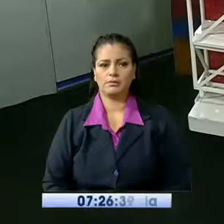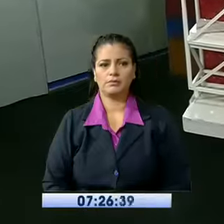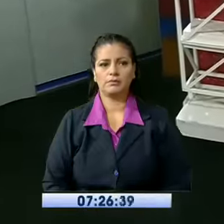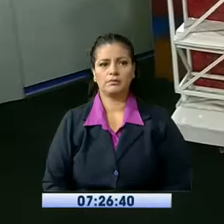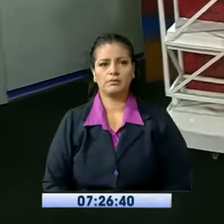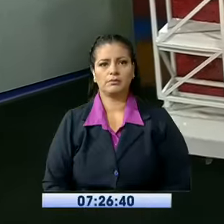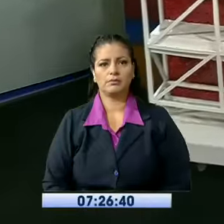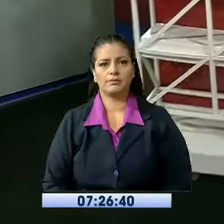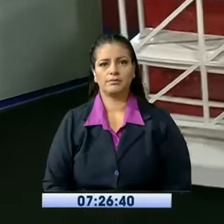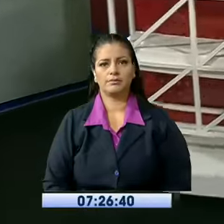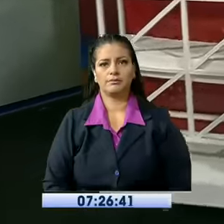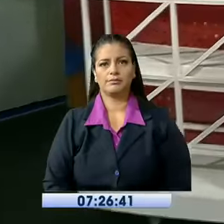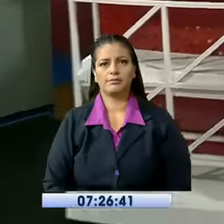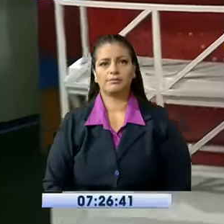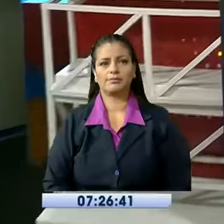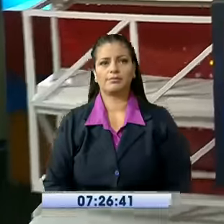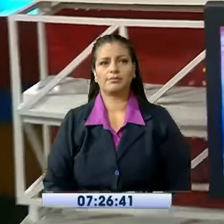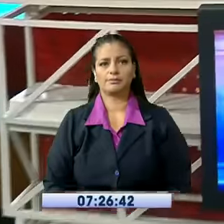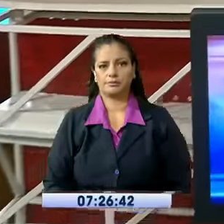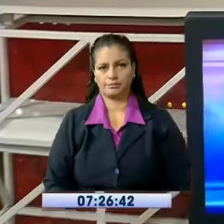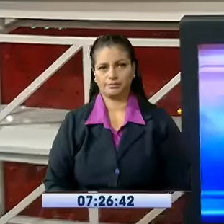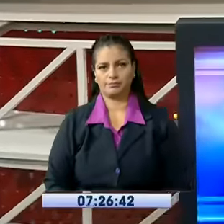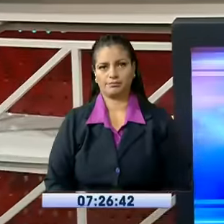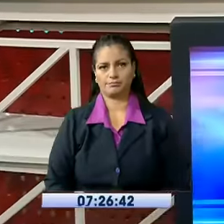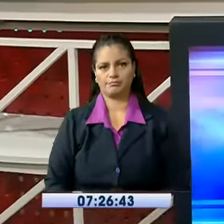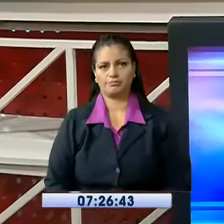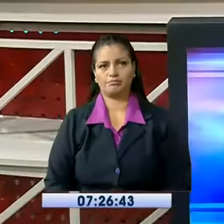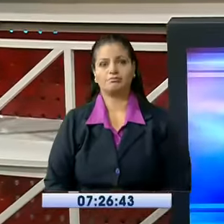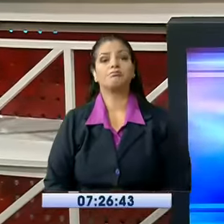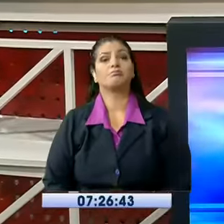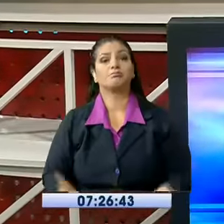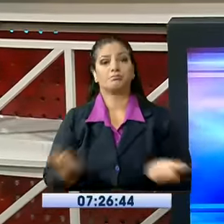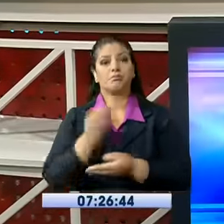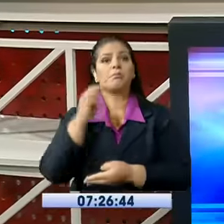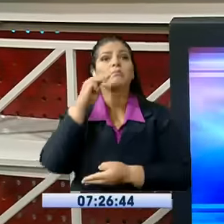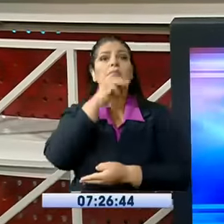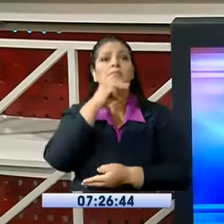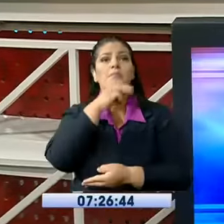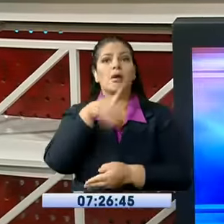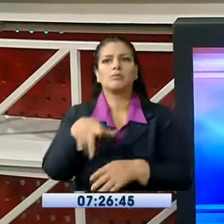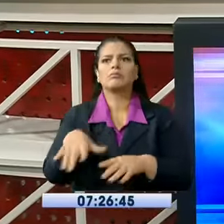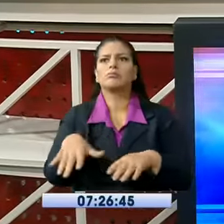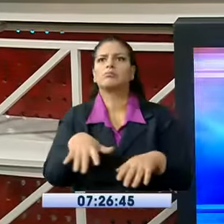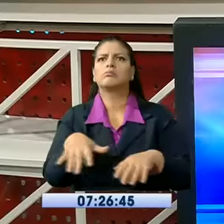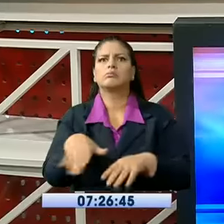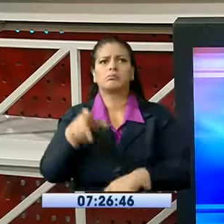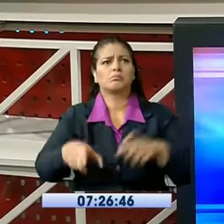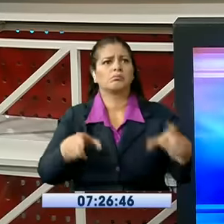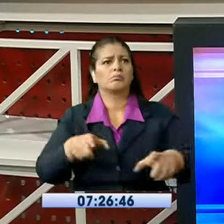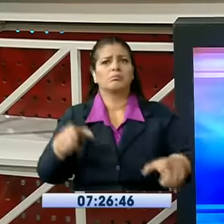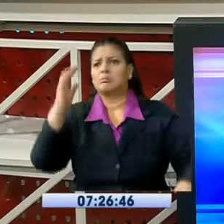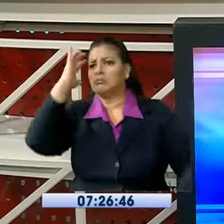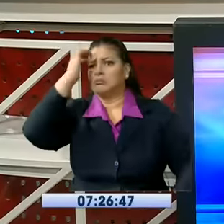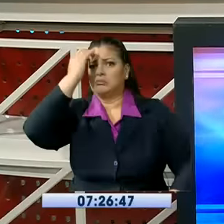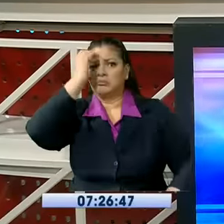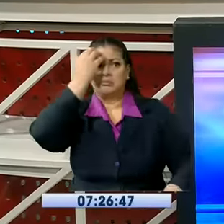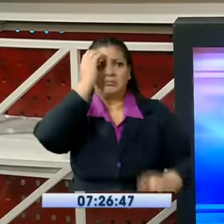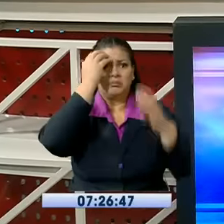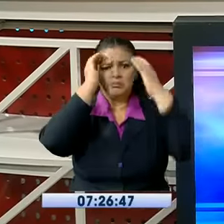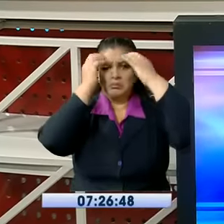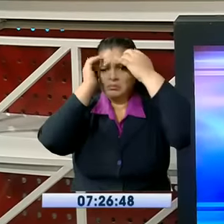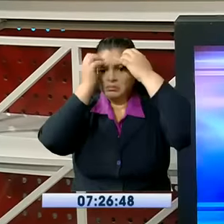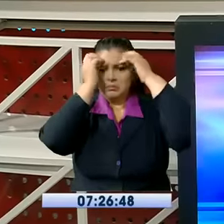Bueno, ¿qué te parece si revisamos ahora lo que ocurrió en el puerto pesquero de Manta? Allí también hubo mucha conmoción y preocupación de sus habitantes que, claro,